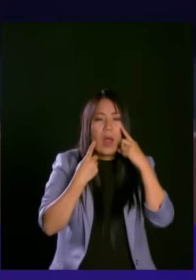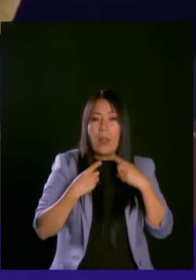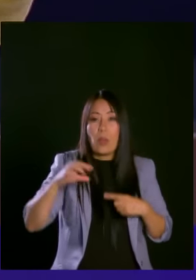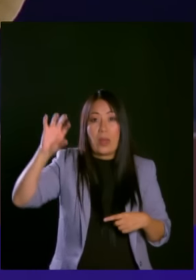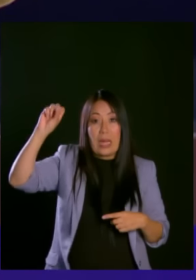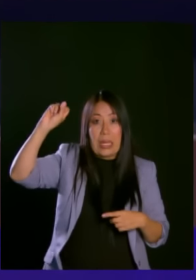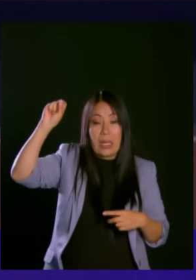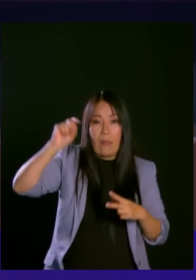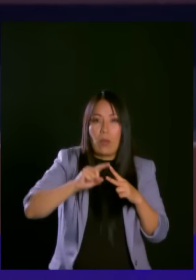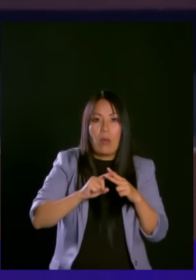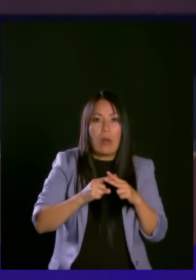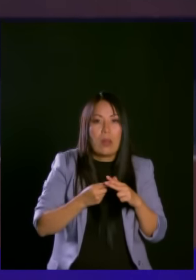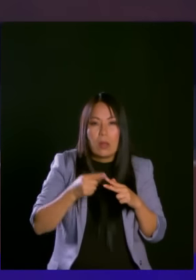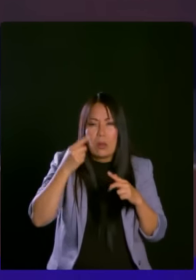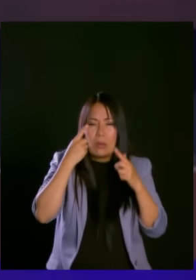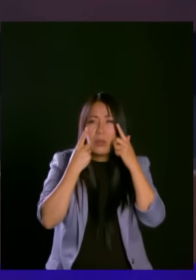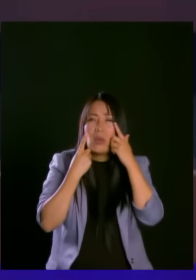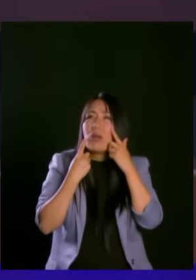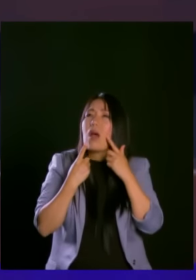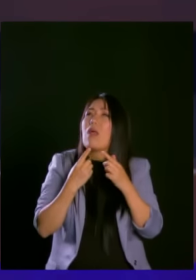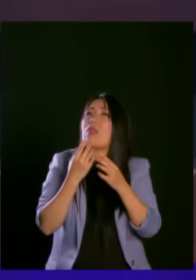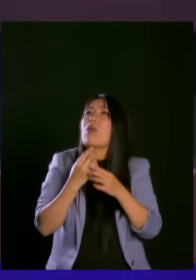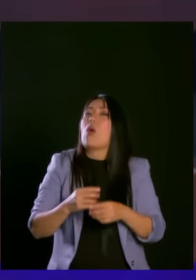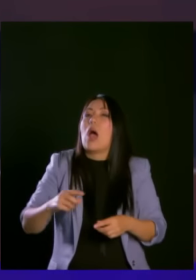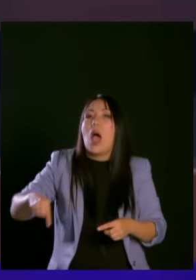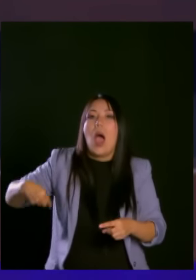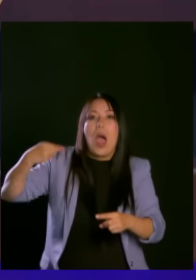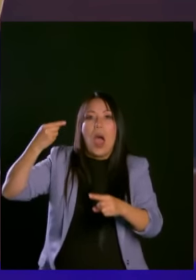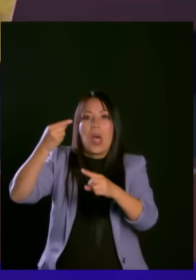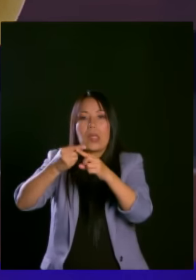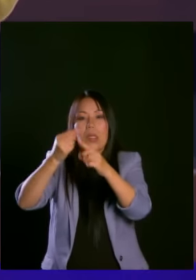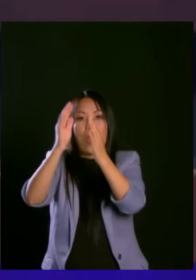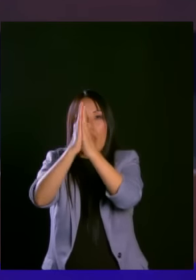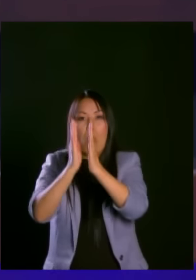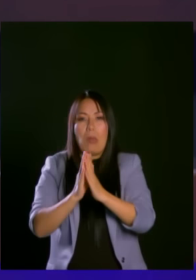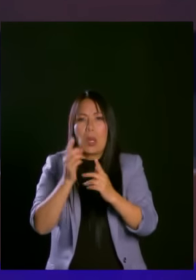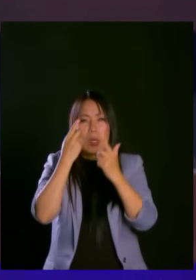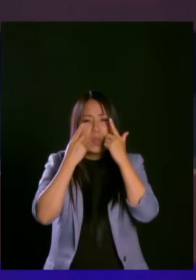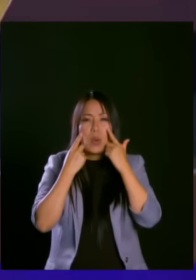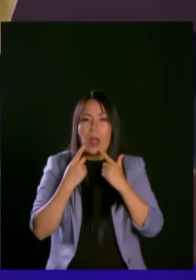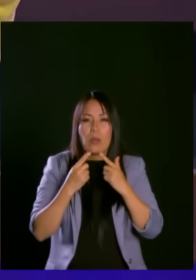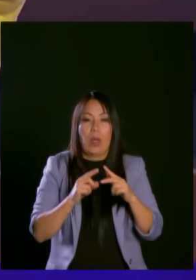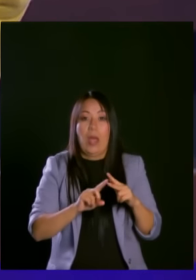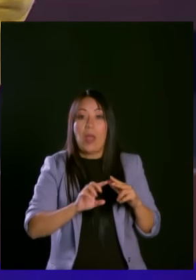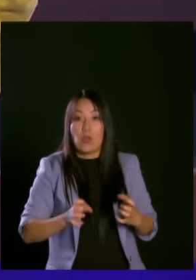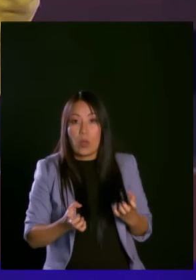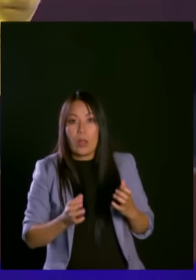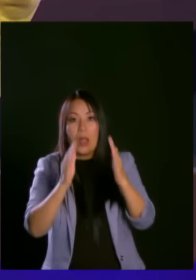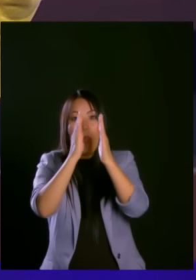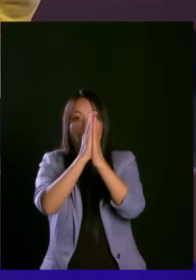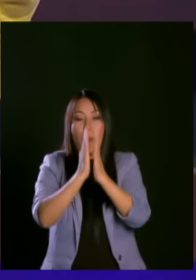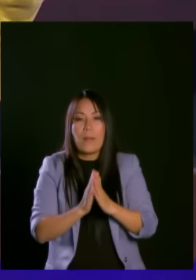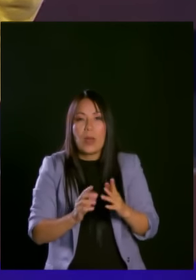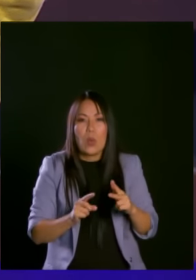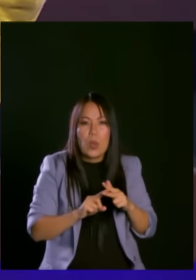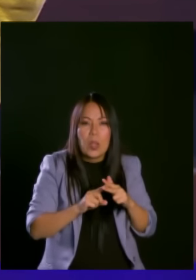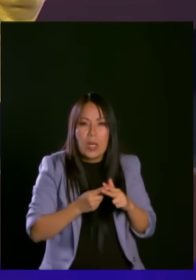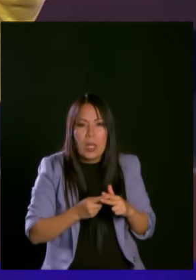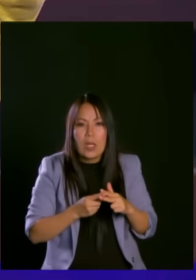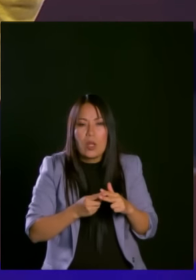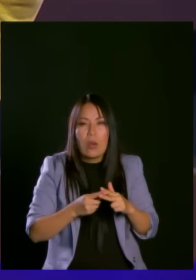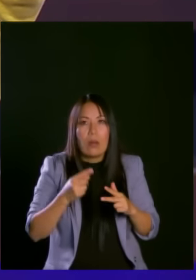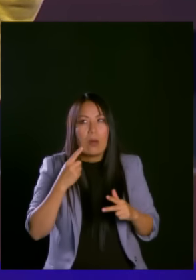y todo el domingo. Solo levanté las manos y cerré mis ojos. Era una presencia lindísima en la adoración. Yo empiezo a oír un clac, clac, clac, clac,